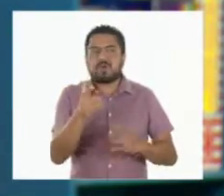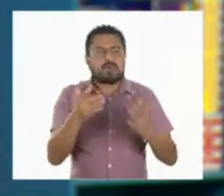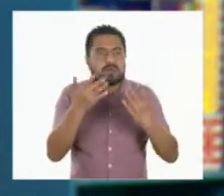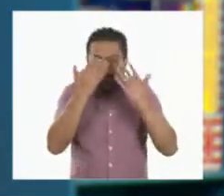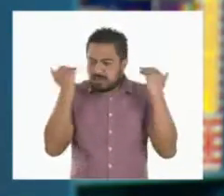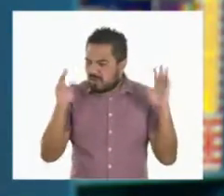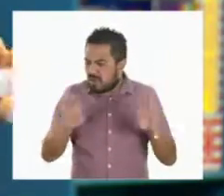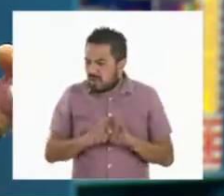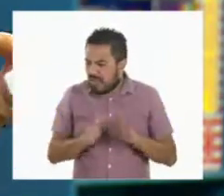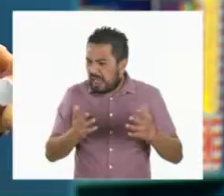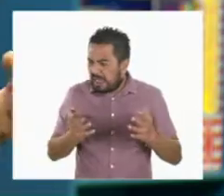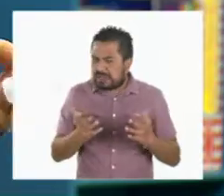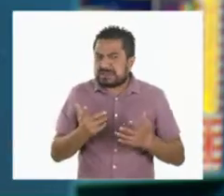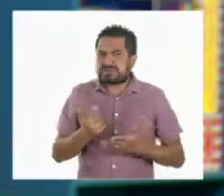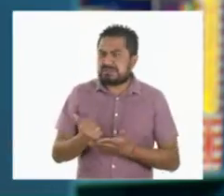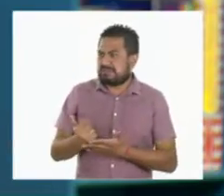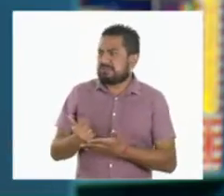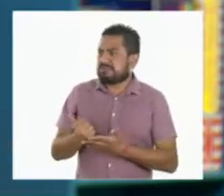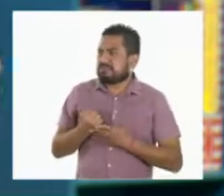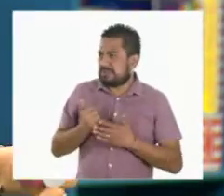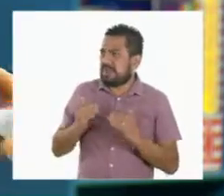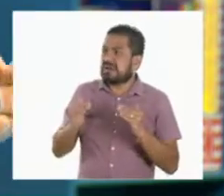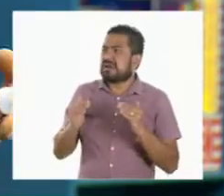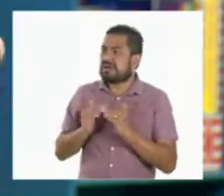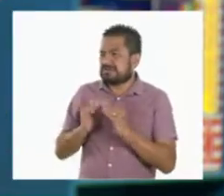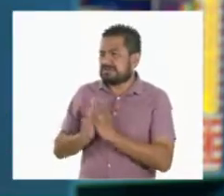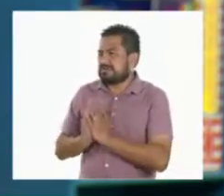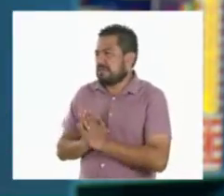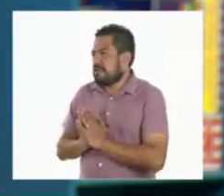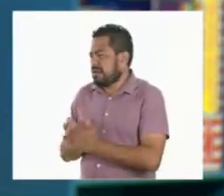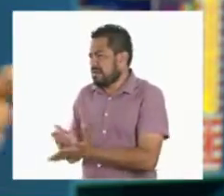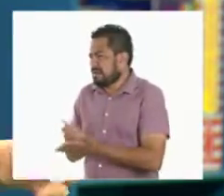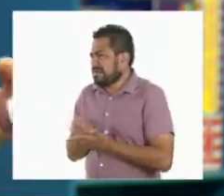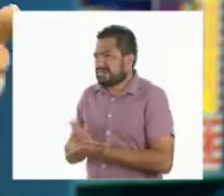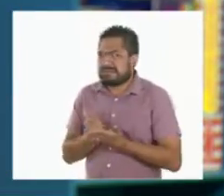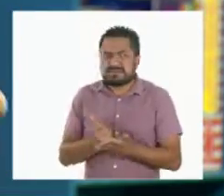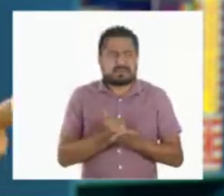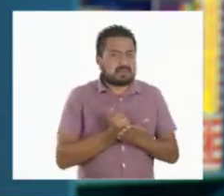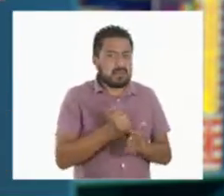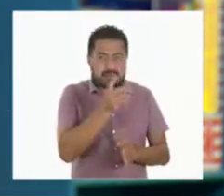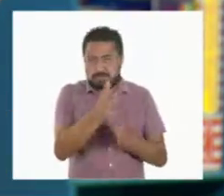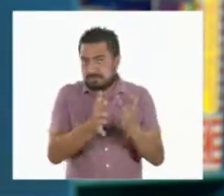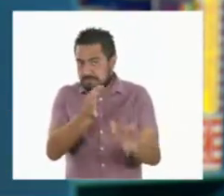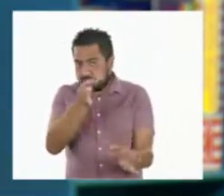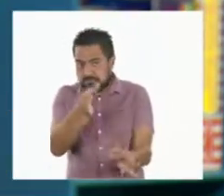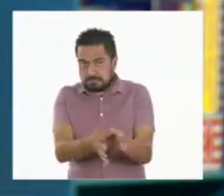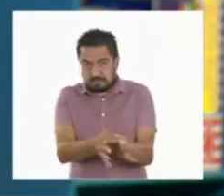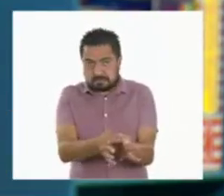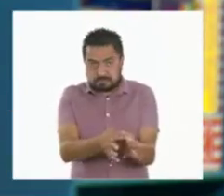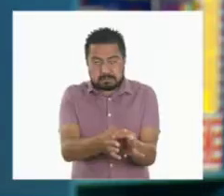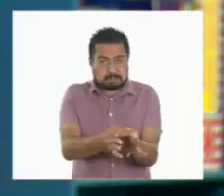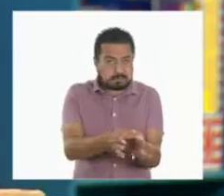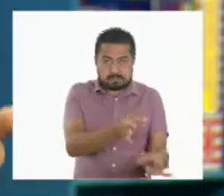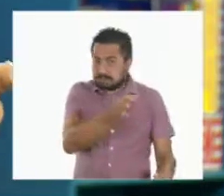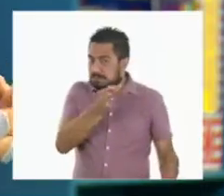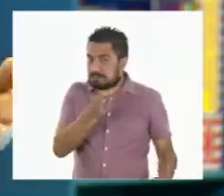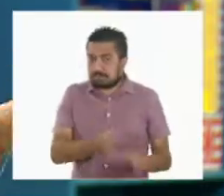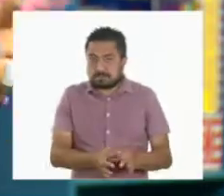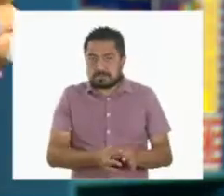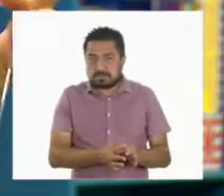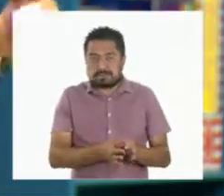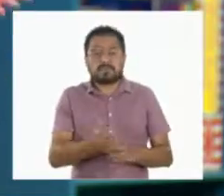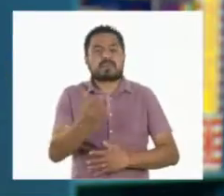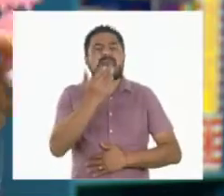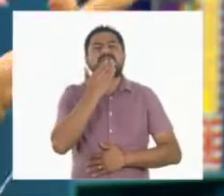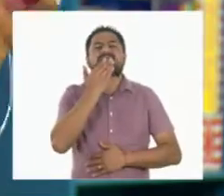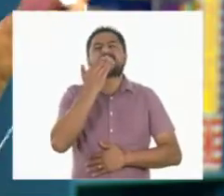sabes cómo hacerlo, pide ayuda en casa. ¿Lista? ¿Listo?